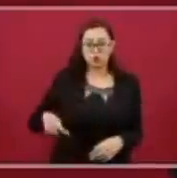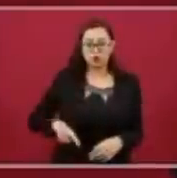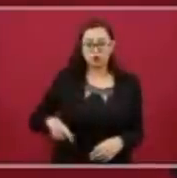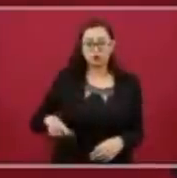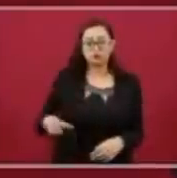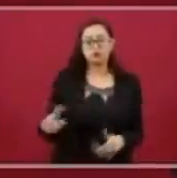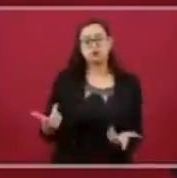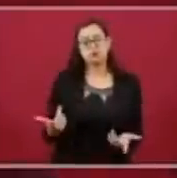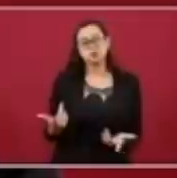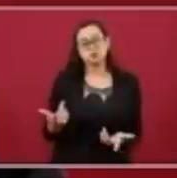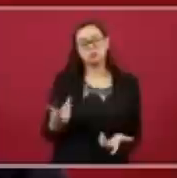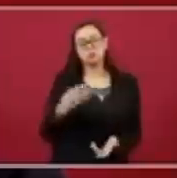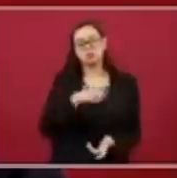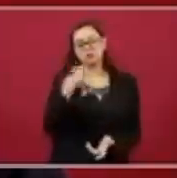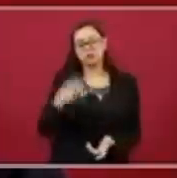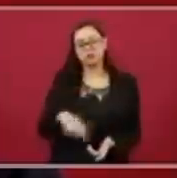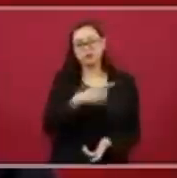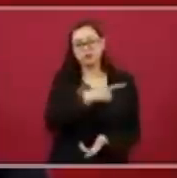a todos,